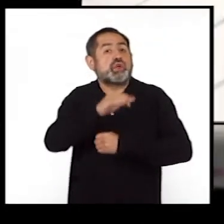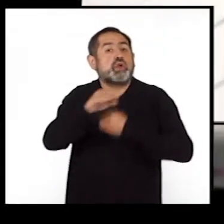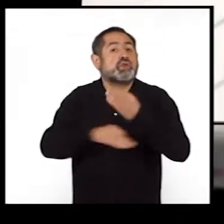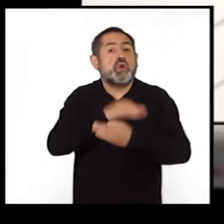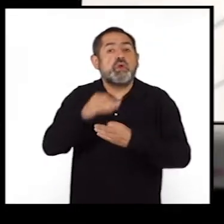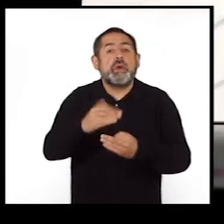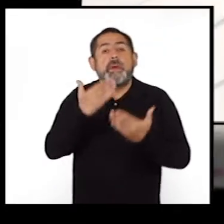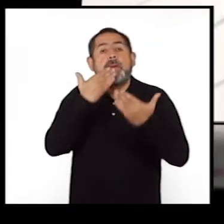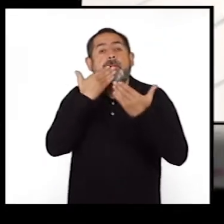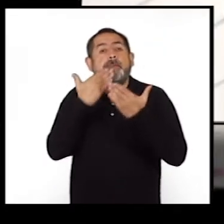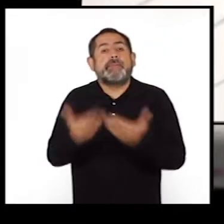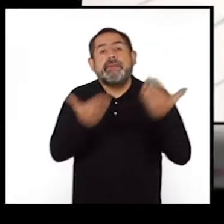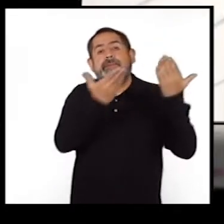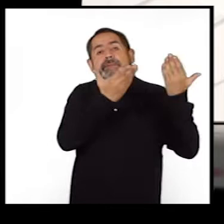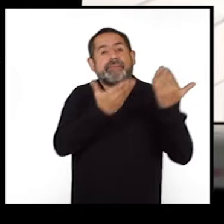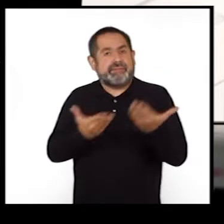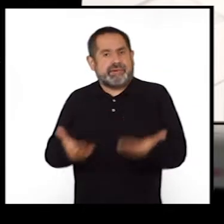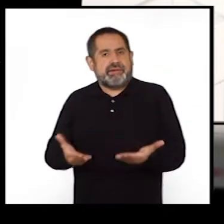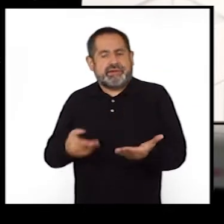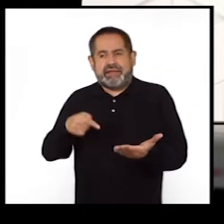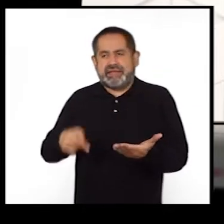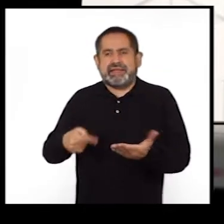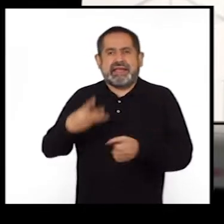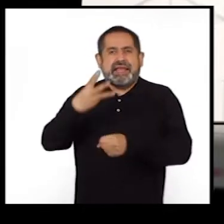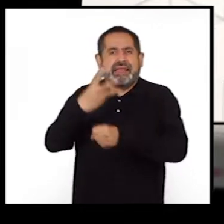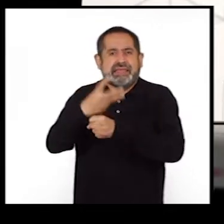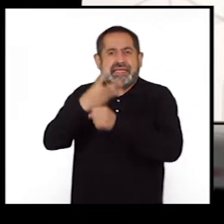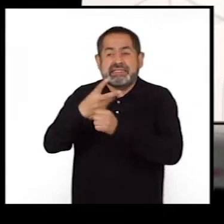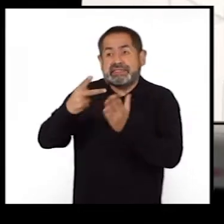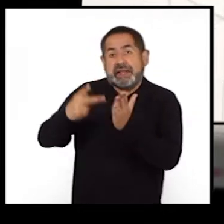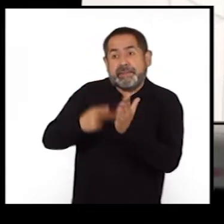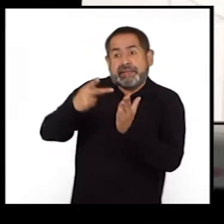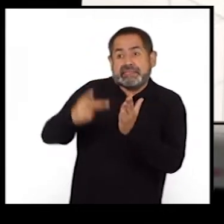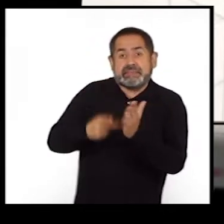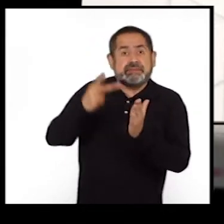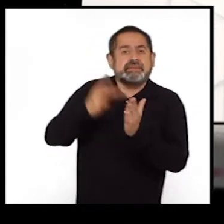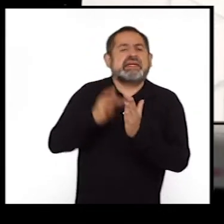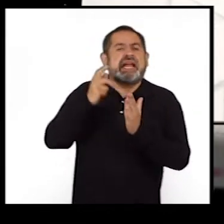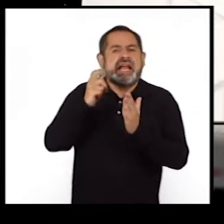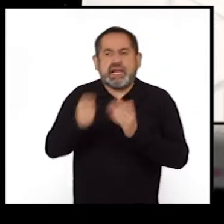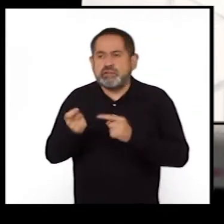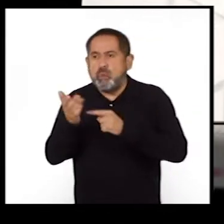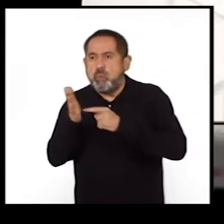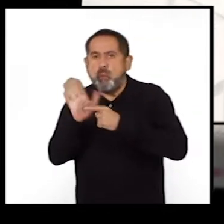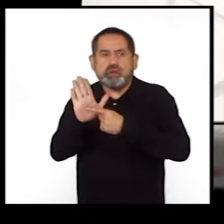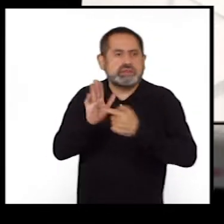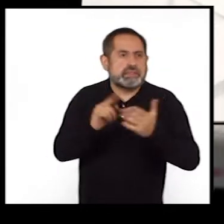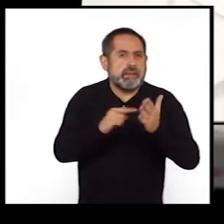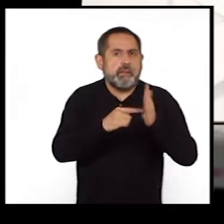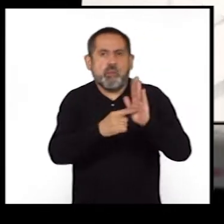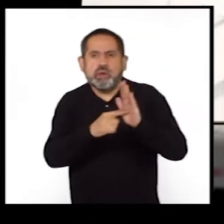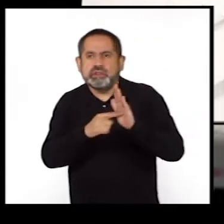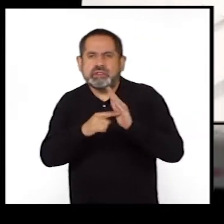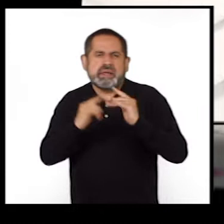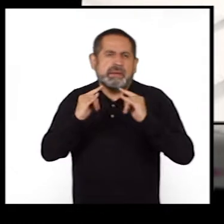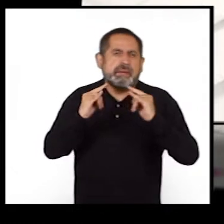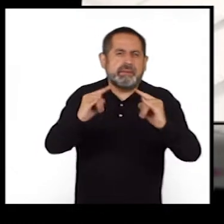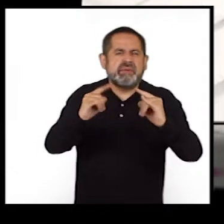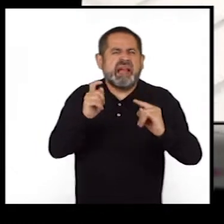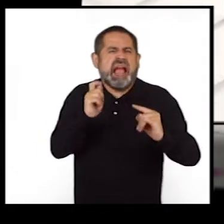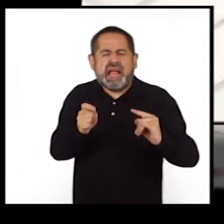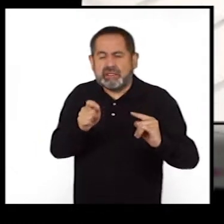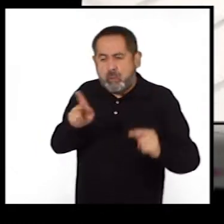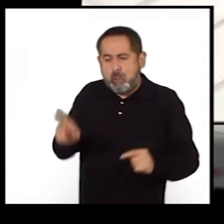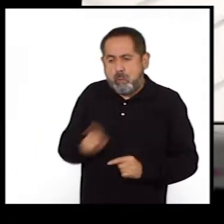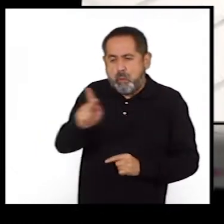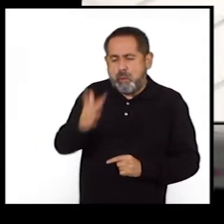Muy buenos días. Sean todas y todos bienvenidos a la tercera edición del Tianguis de Pueblos Mágicos en su